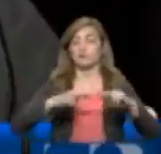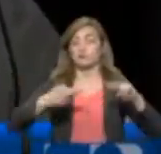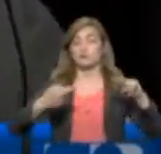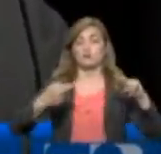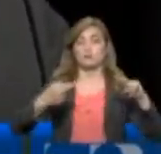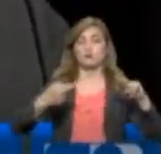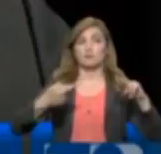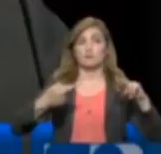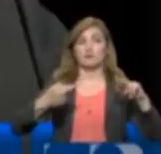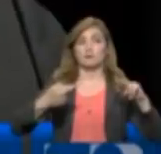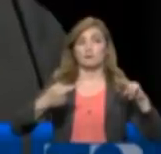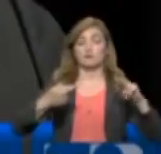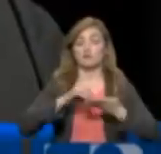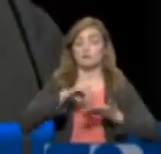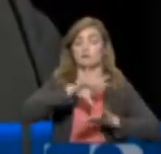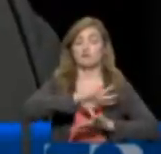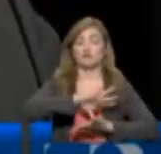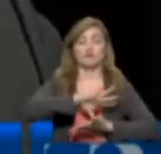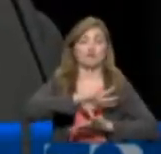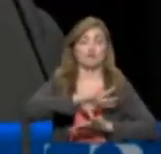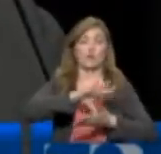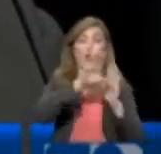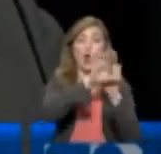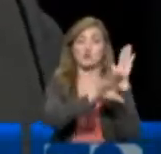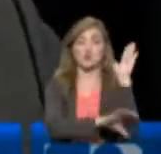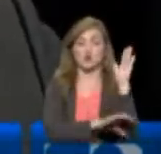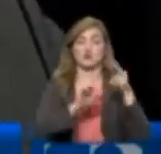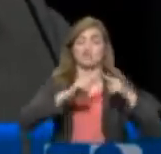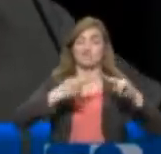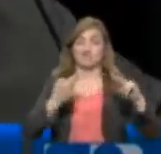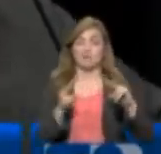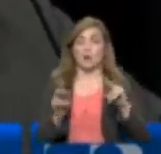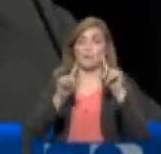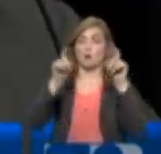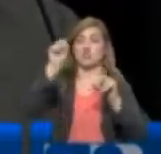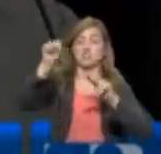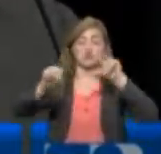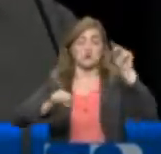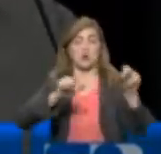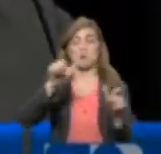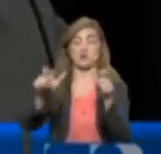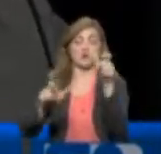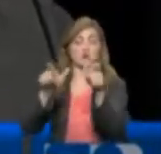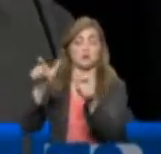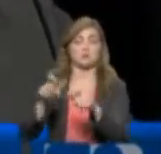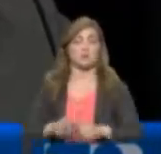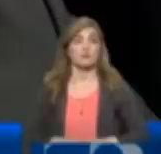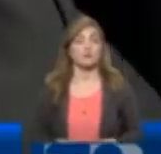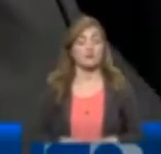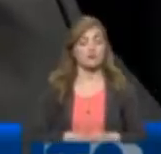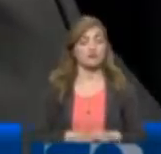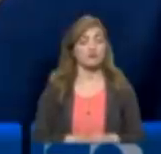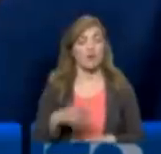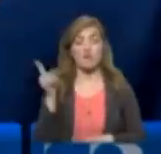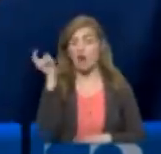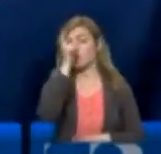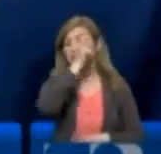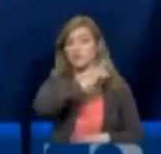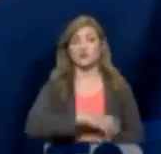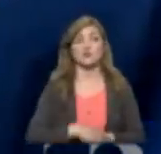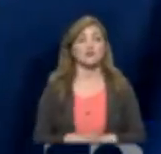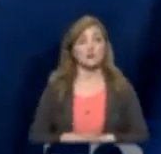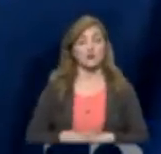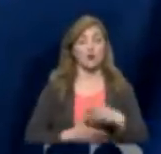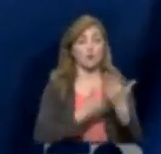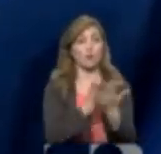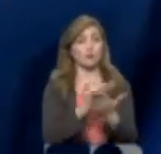'light' en la asamblea sin una reforma constitucional vía consulta popular o algún esquema que es más complejo varias de las